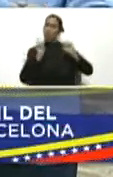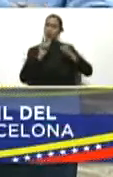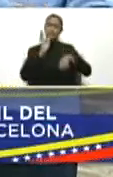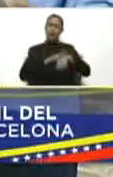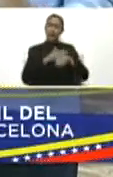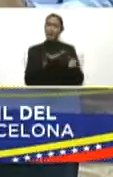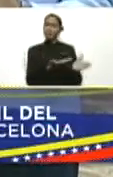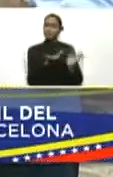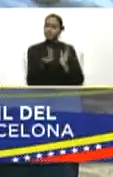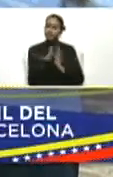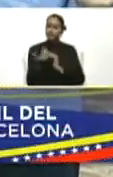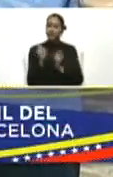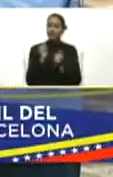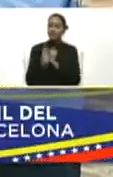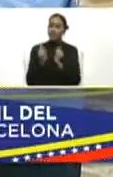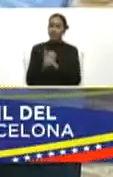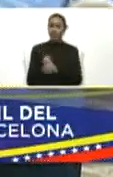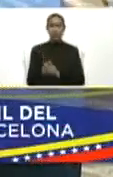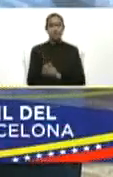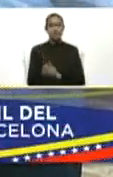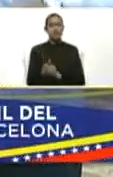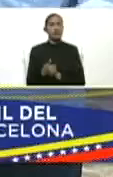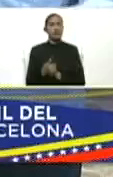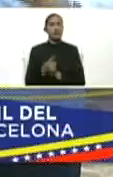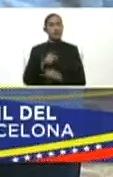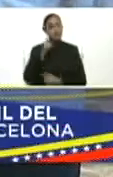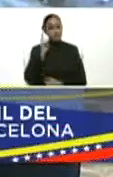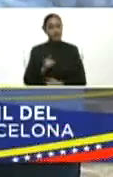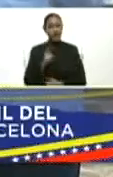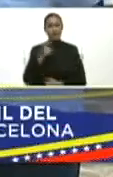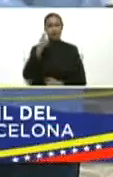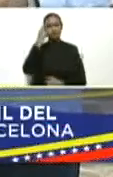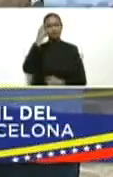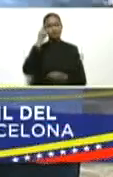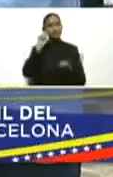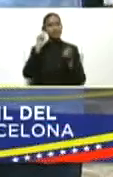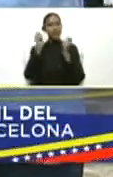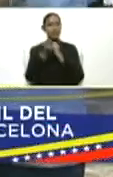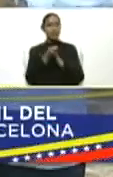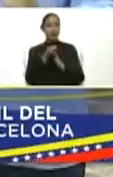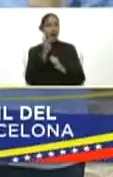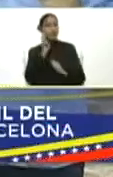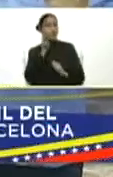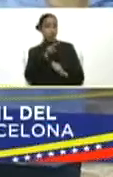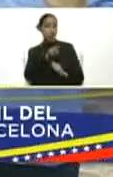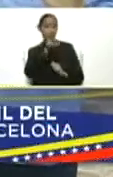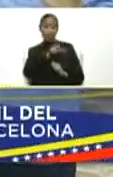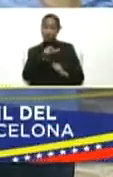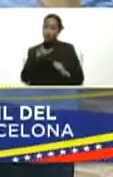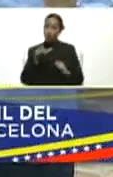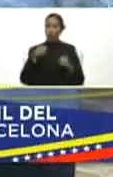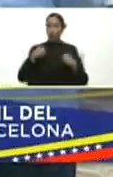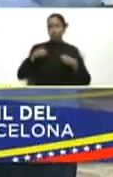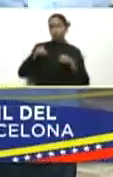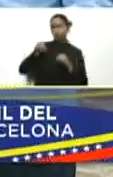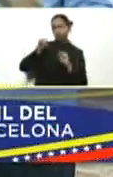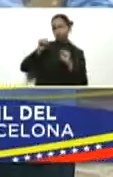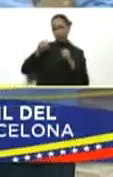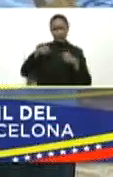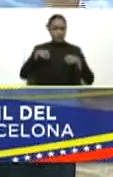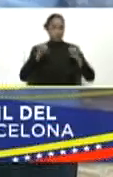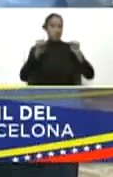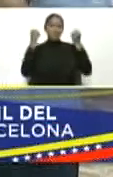¿Ves? Y quien vea mal a los motopiruetas, cambie su impresión cuando los vea haciendo deporte y ganando medallas para Venezuela. Porque de